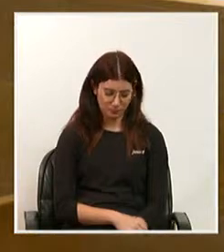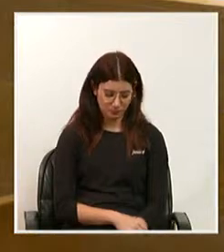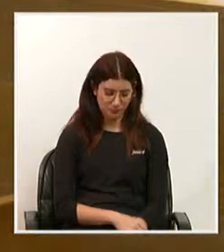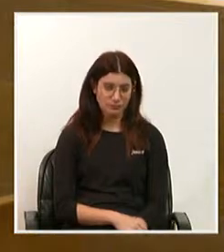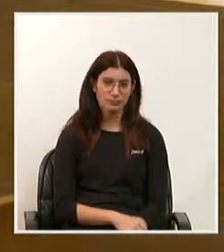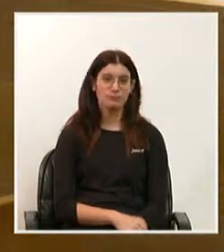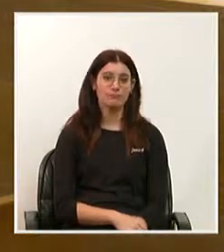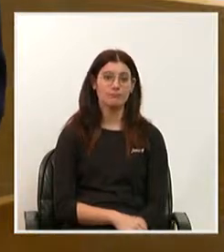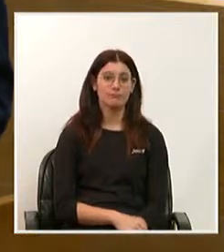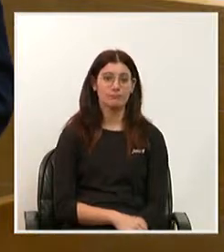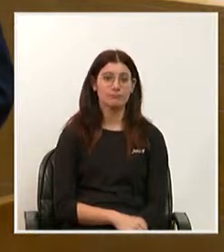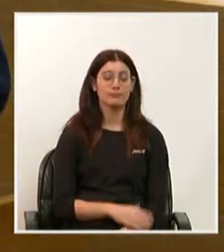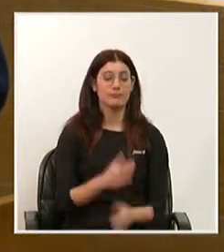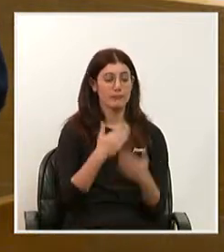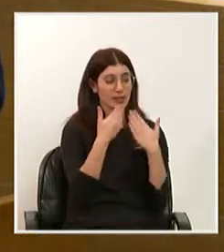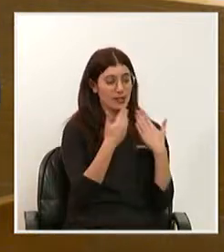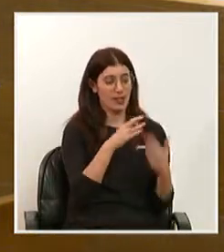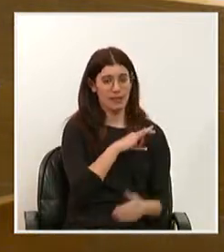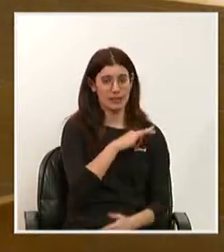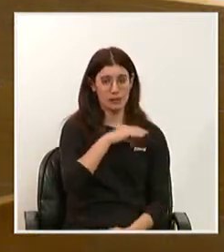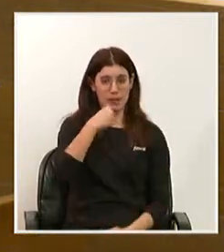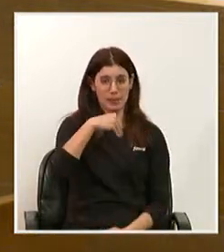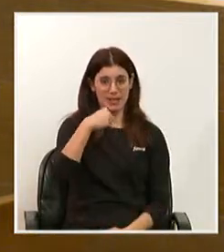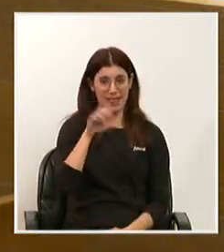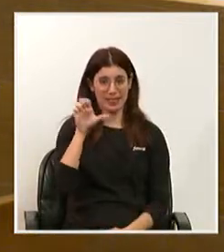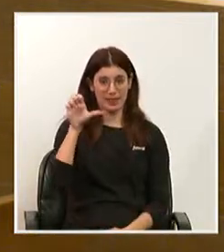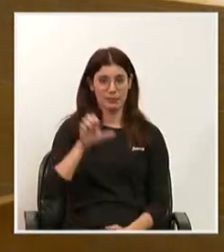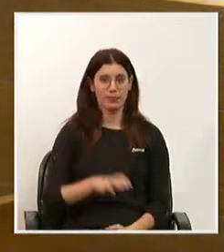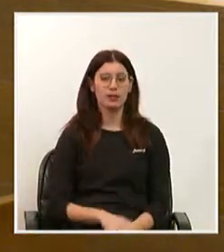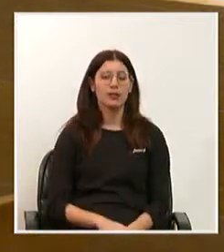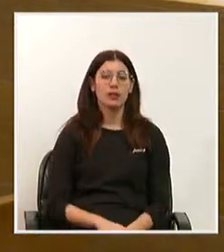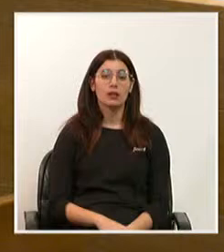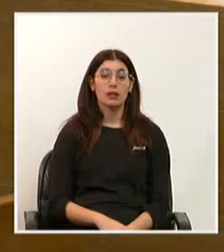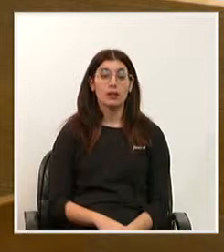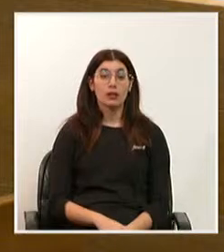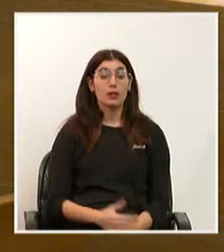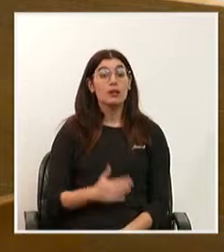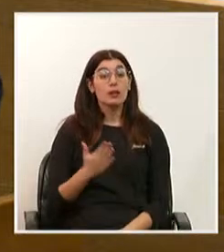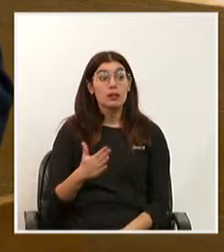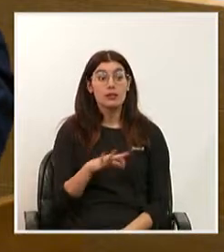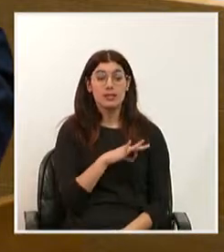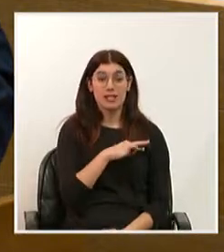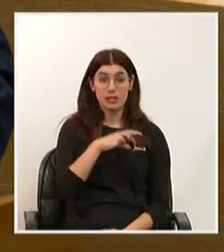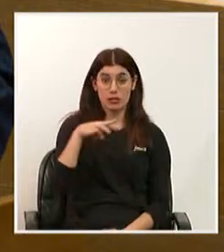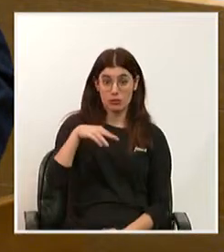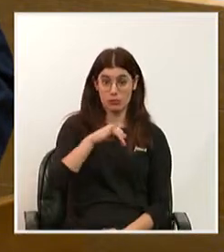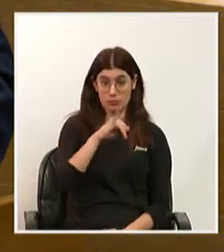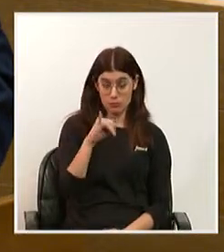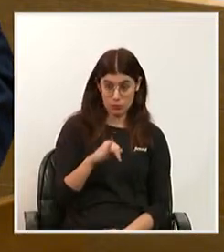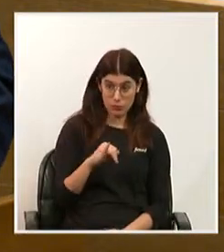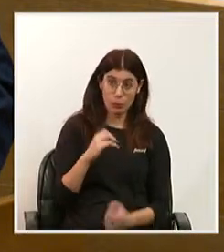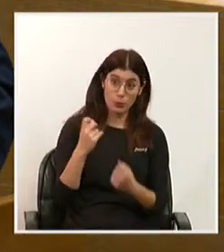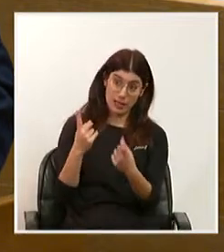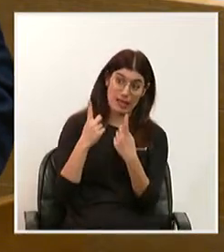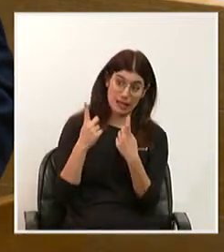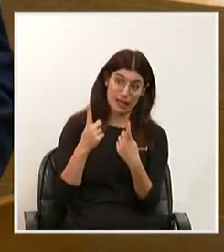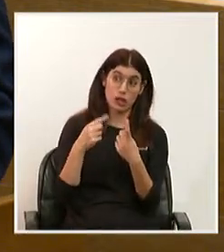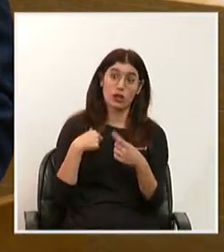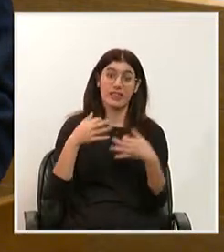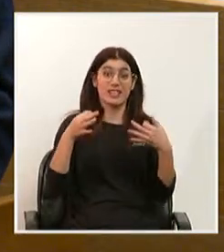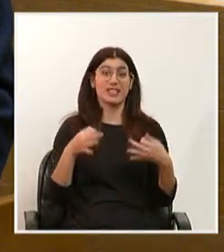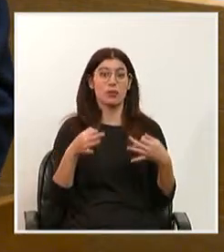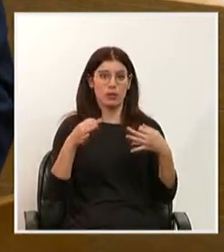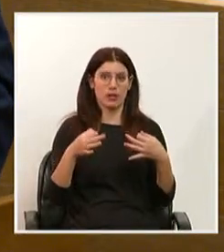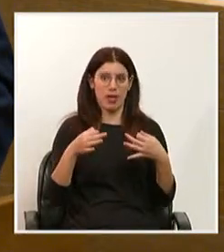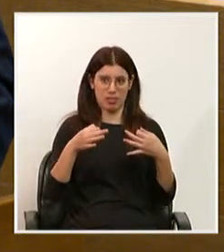Cuando quiera gracias señora presidente Buena lección señor Muñoz de seguridad jurídica tranquilo tú